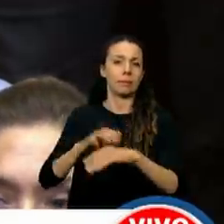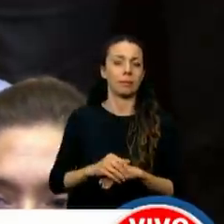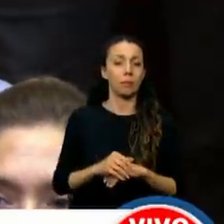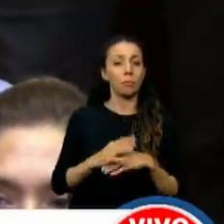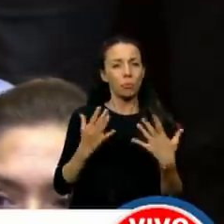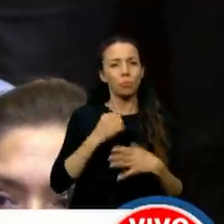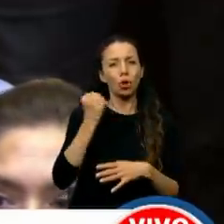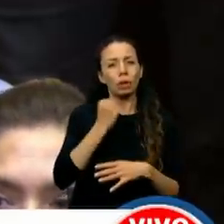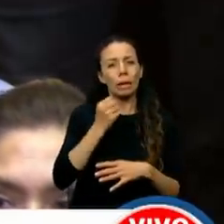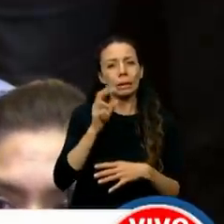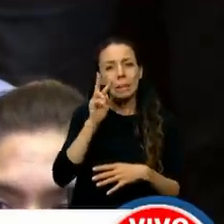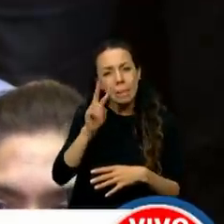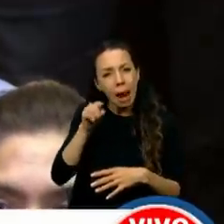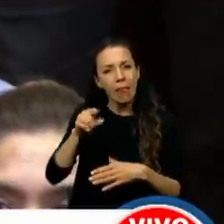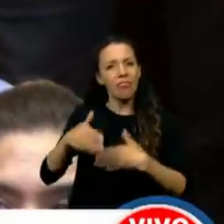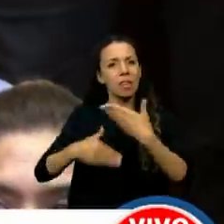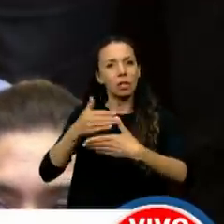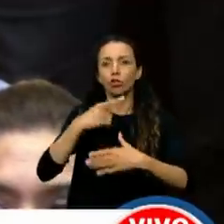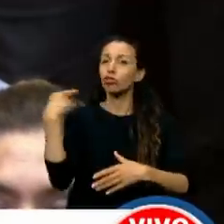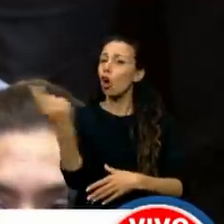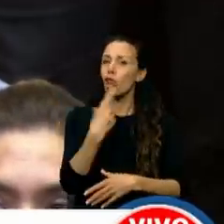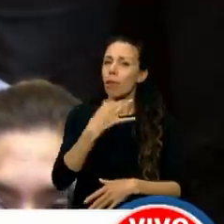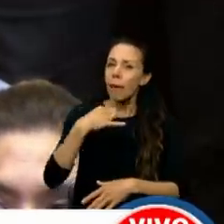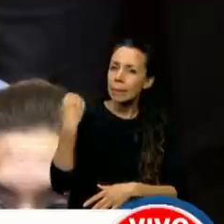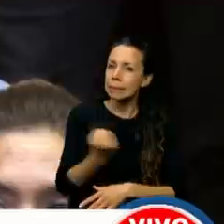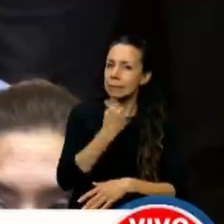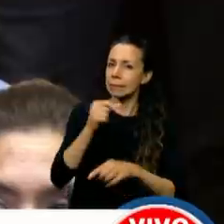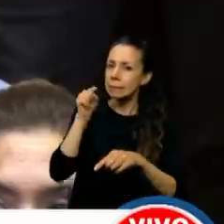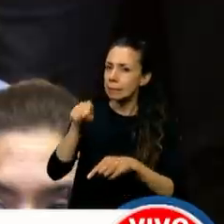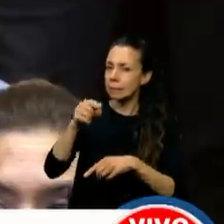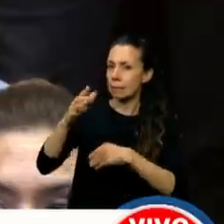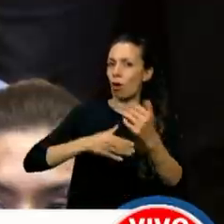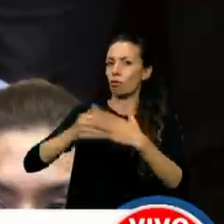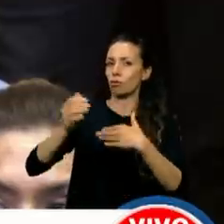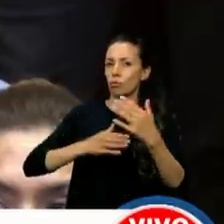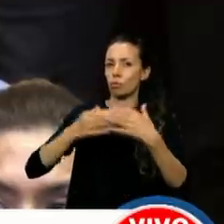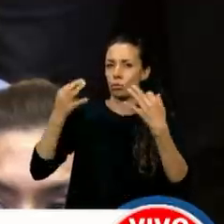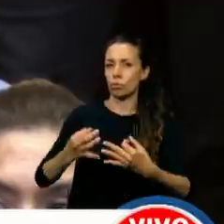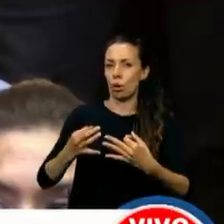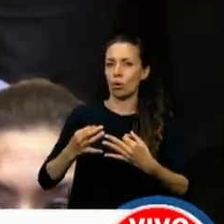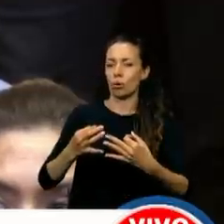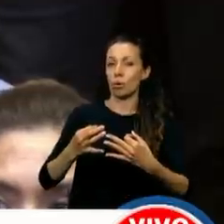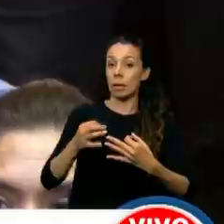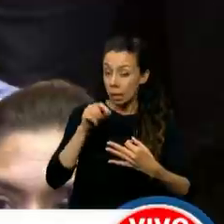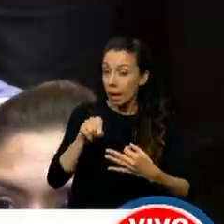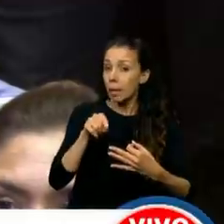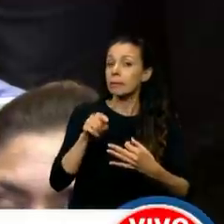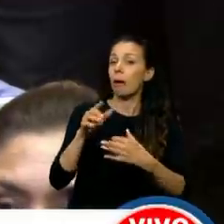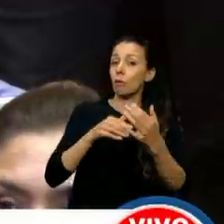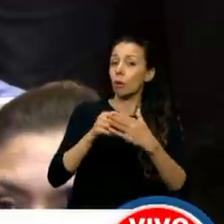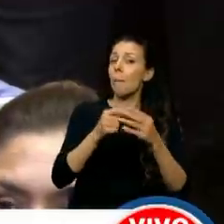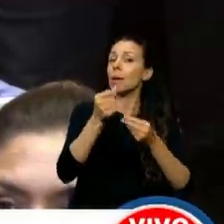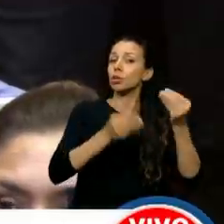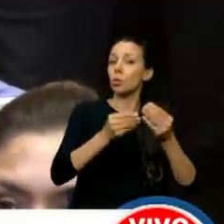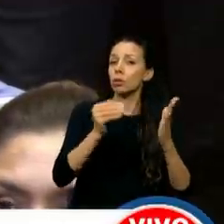desarrollo que todos debemos anhelar en este congreso se podría materializar en la ejecución de esta obra que está prevista en este